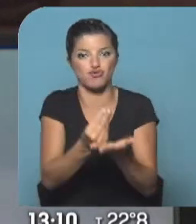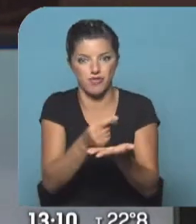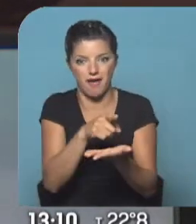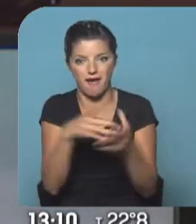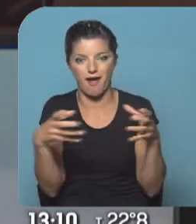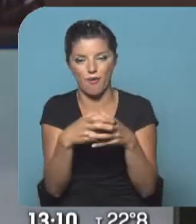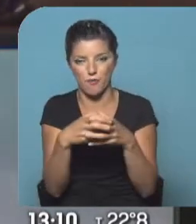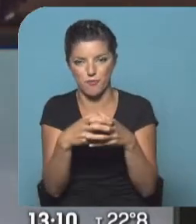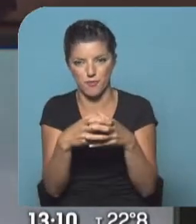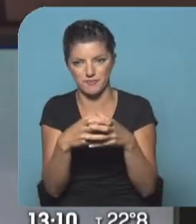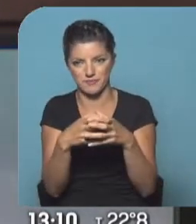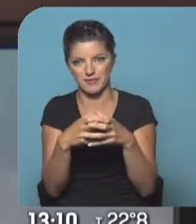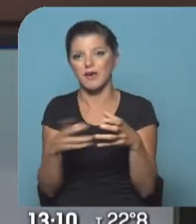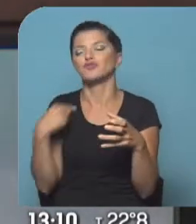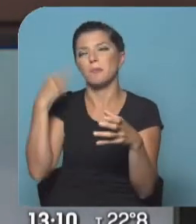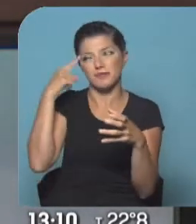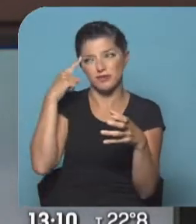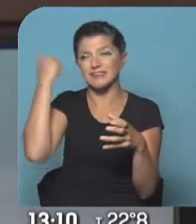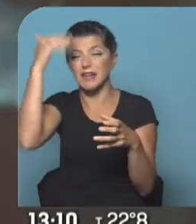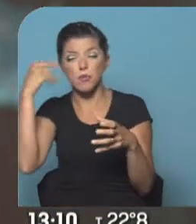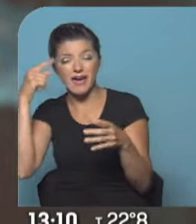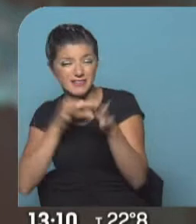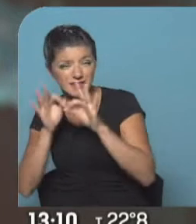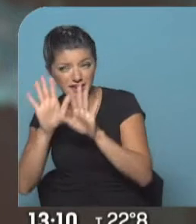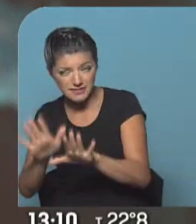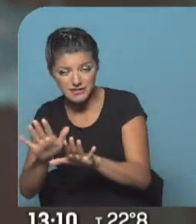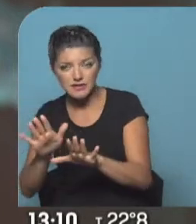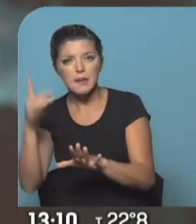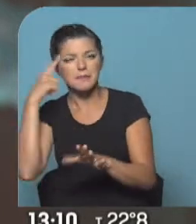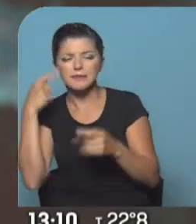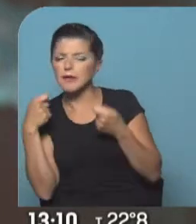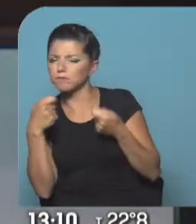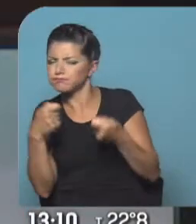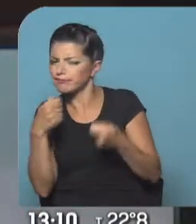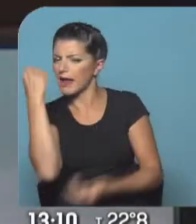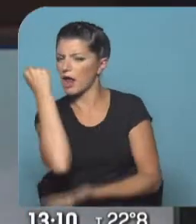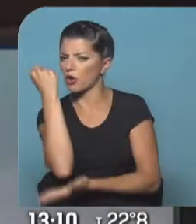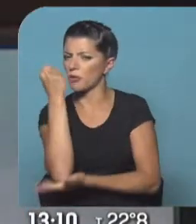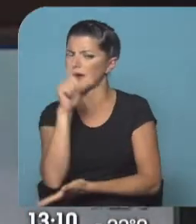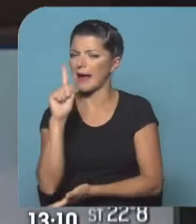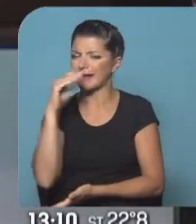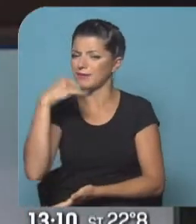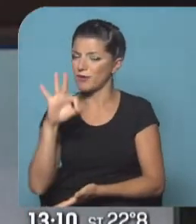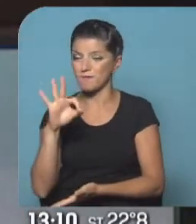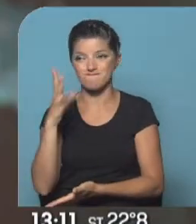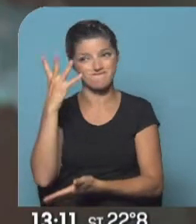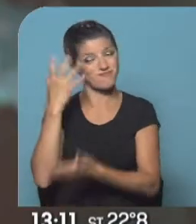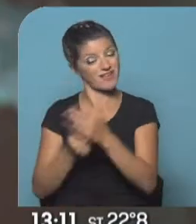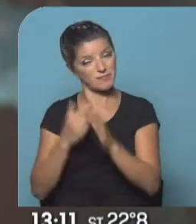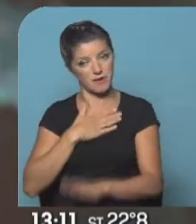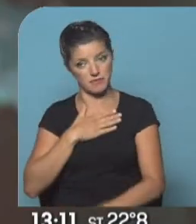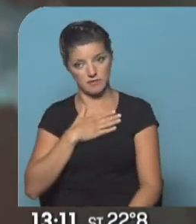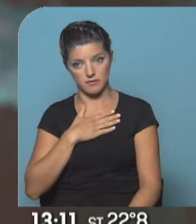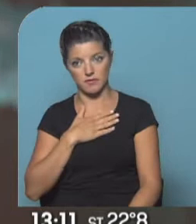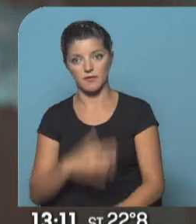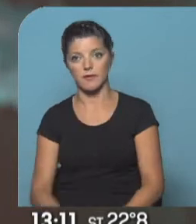puede ser un disparo al pie de Arabia Saudita. Si piensa ahogar económicamente al Líbano, recordemos que el Hezbollah tenía un resurgir